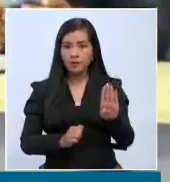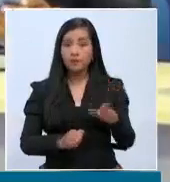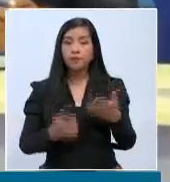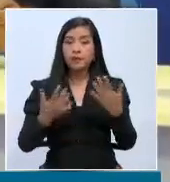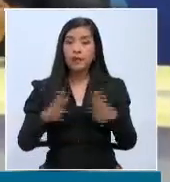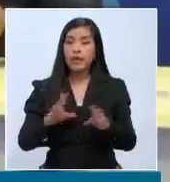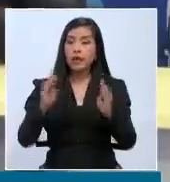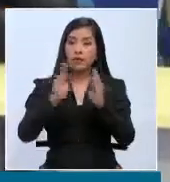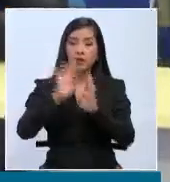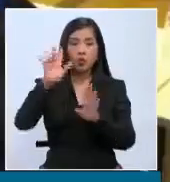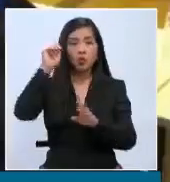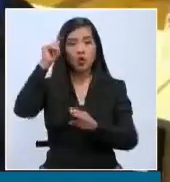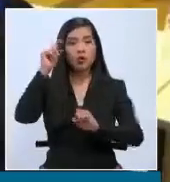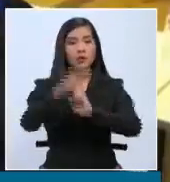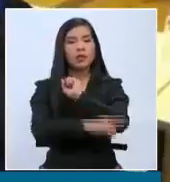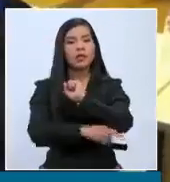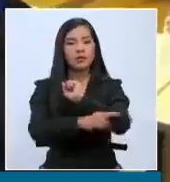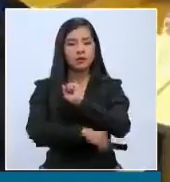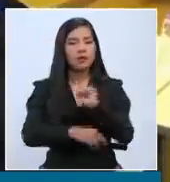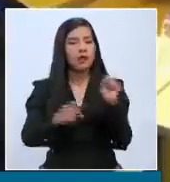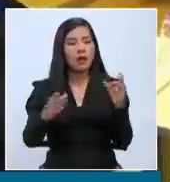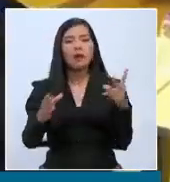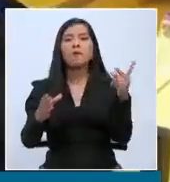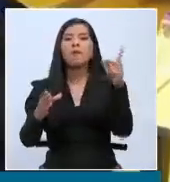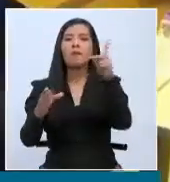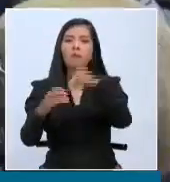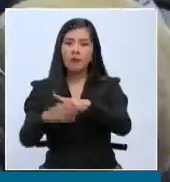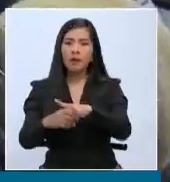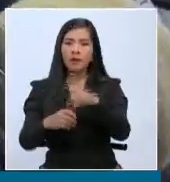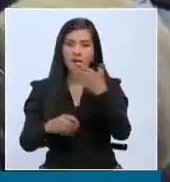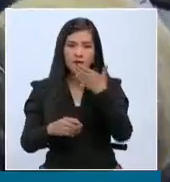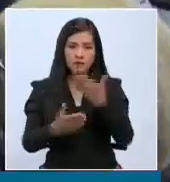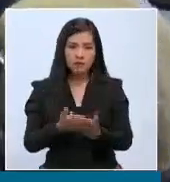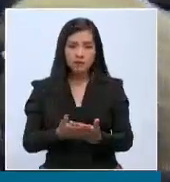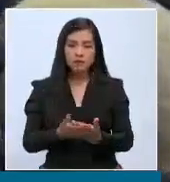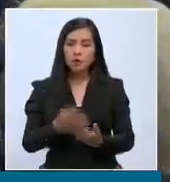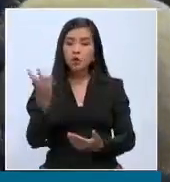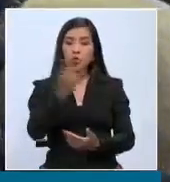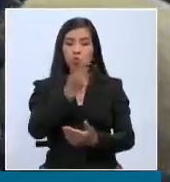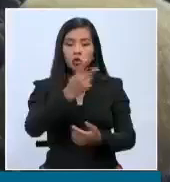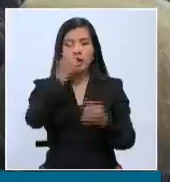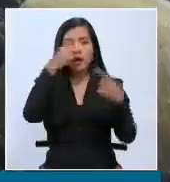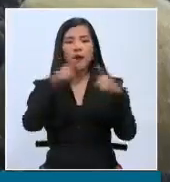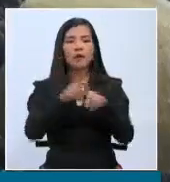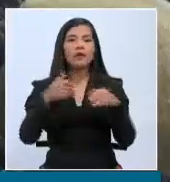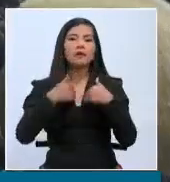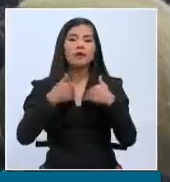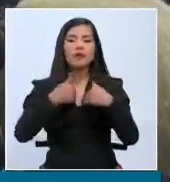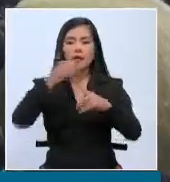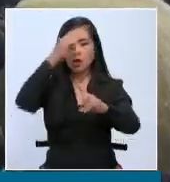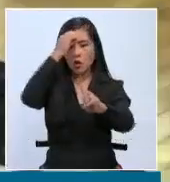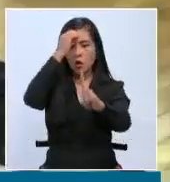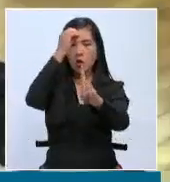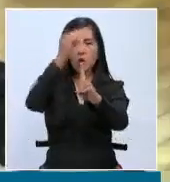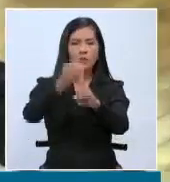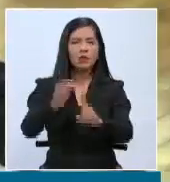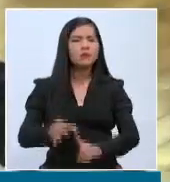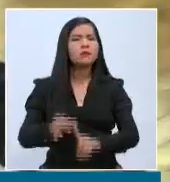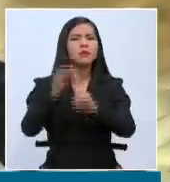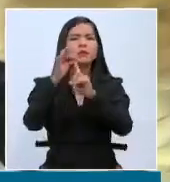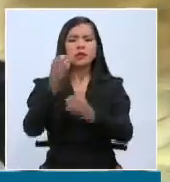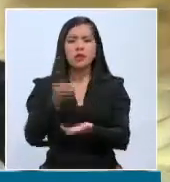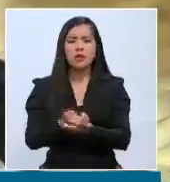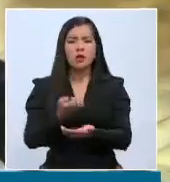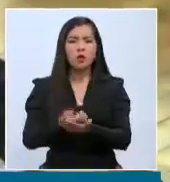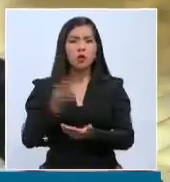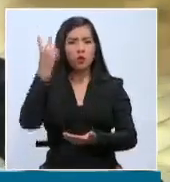Por tanto, hay una coincidencia de objetivos, ¿no?, sobre todo en la política económica, y